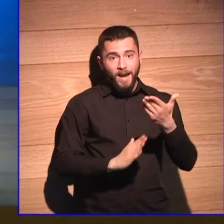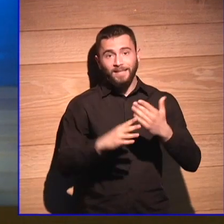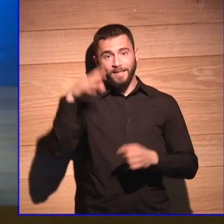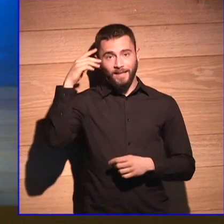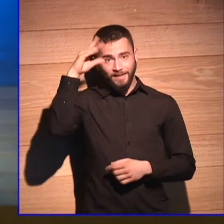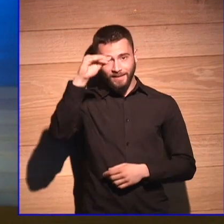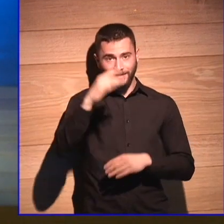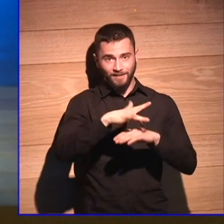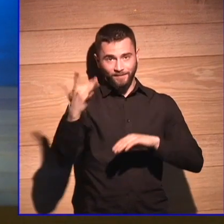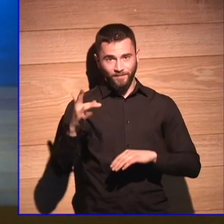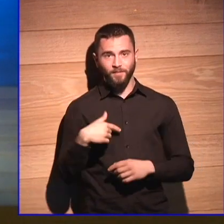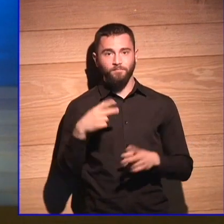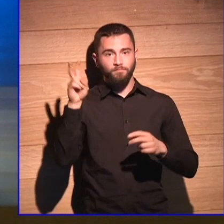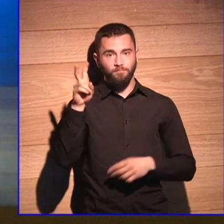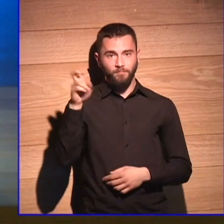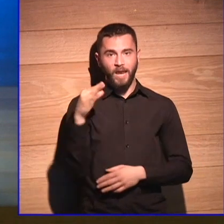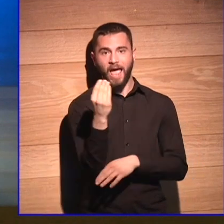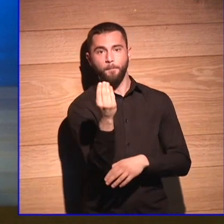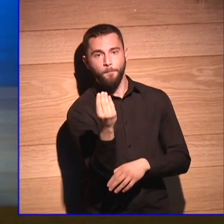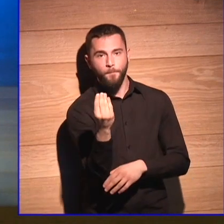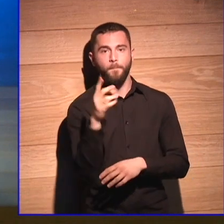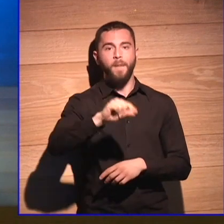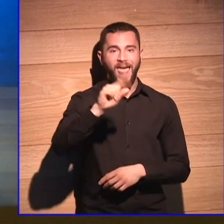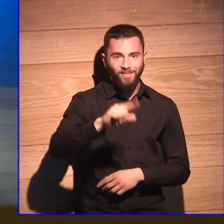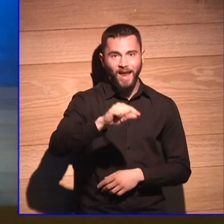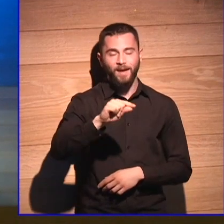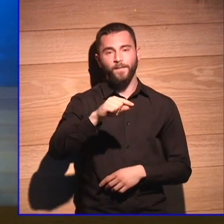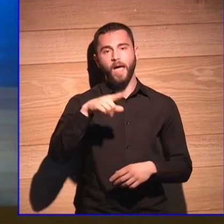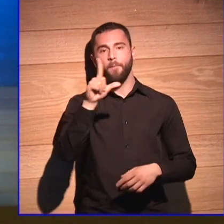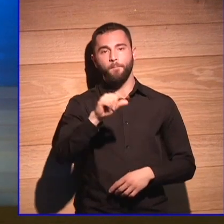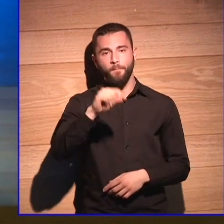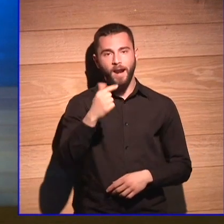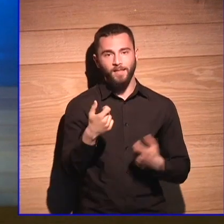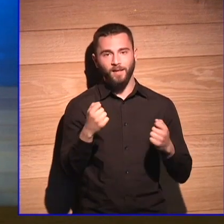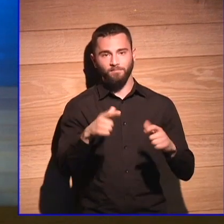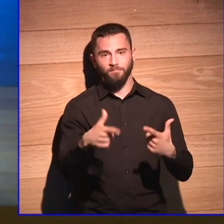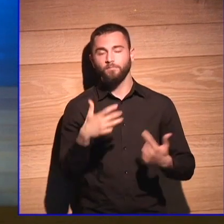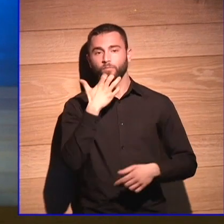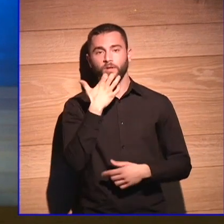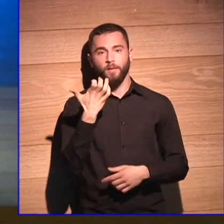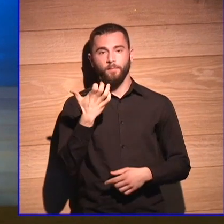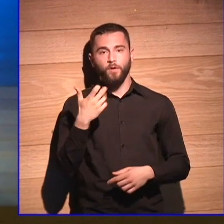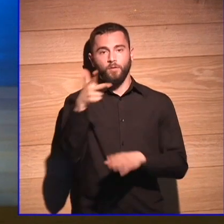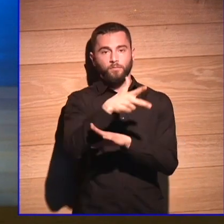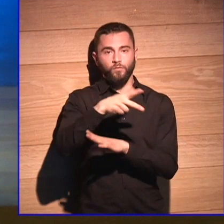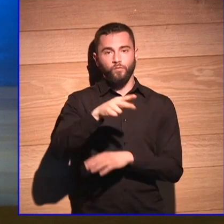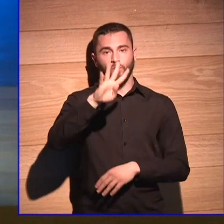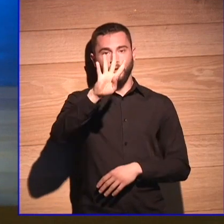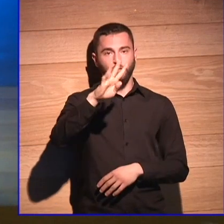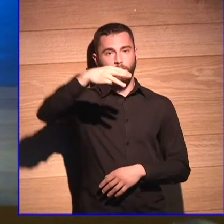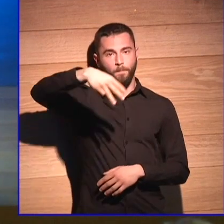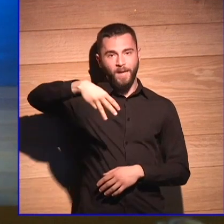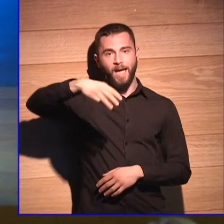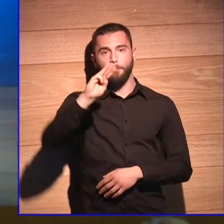artificial que puede servir sobre todo para abaratar costes, como podría ser cámaras de 4 megapíxeles que pueden sacar fotos de 16